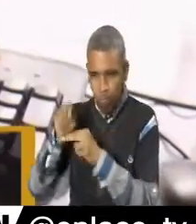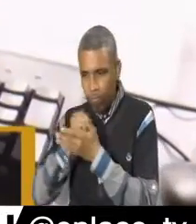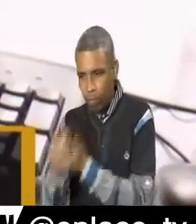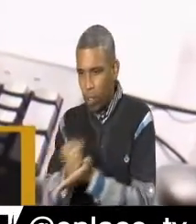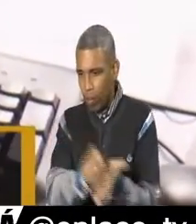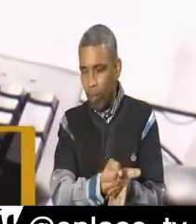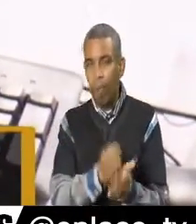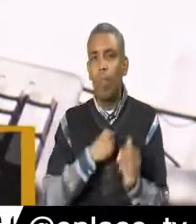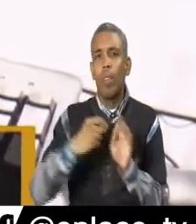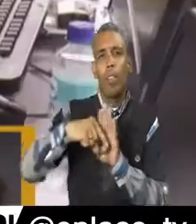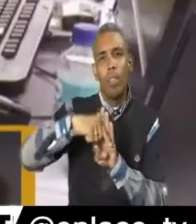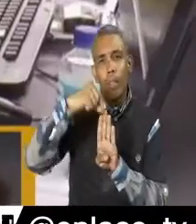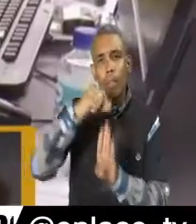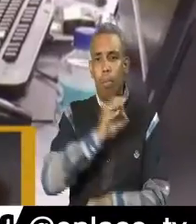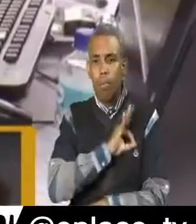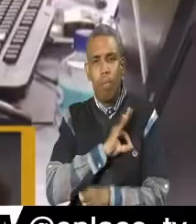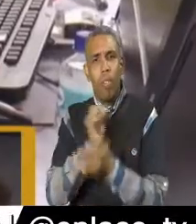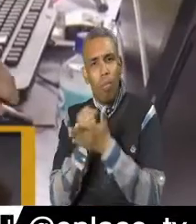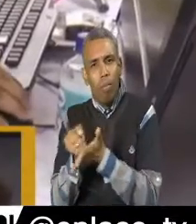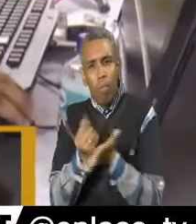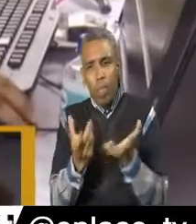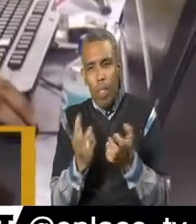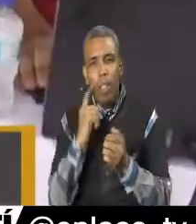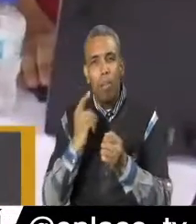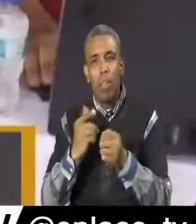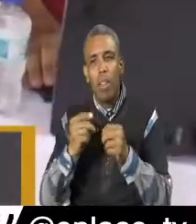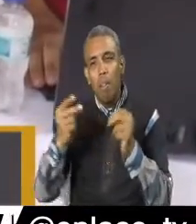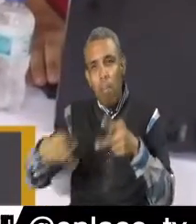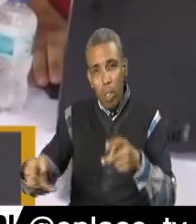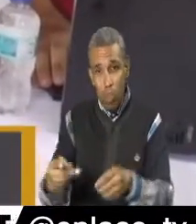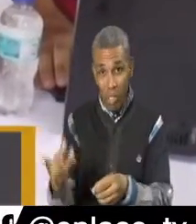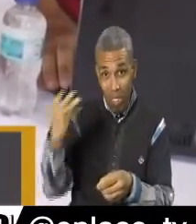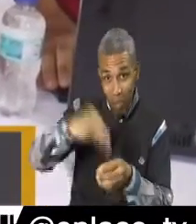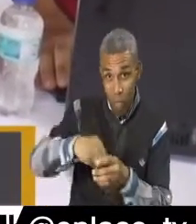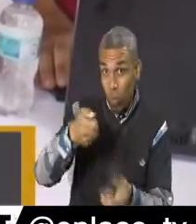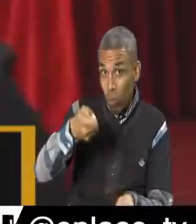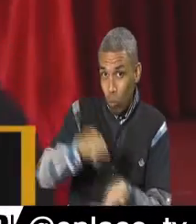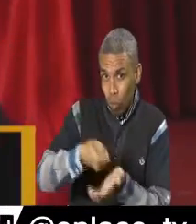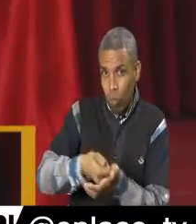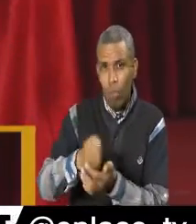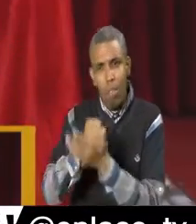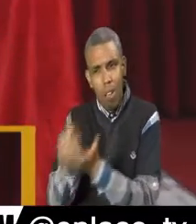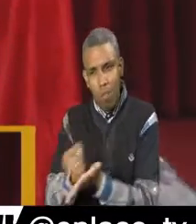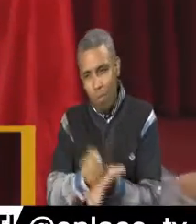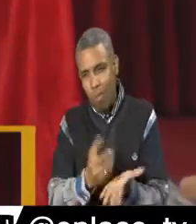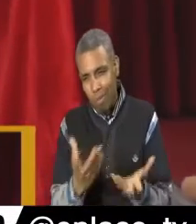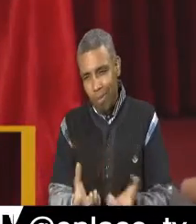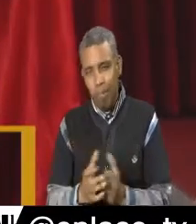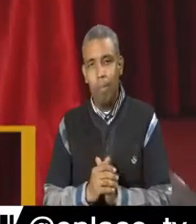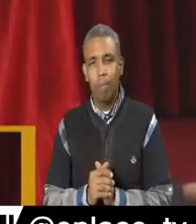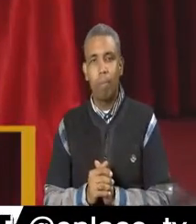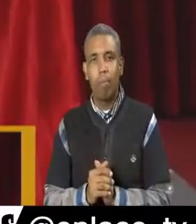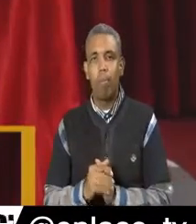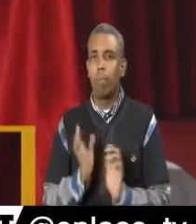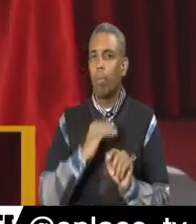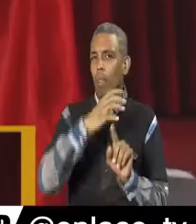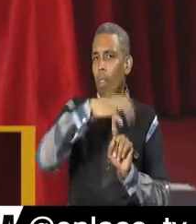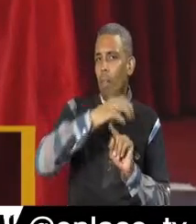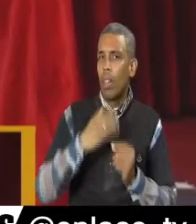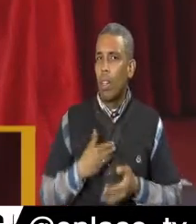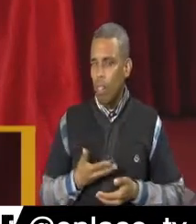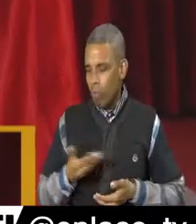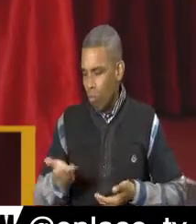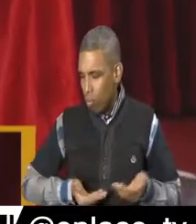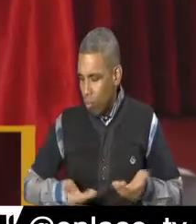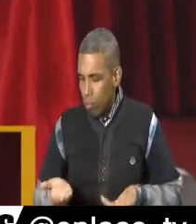tipo de encuentro estar más cerca de sus afiliados y entregar así unos mejores servicios. Lo que nosotros buscamos con las ferias de servicios es empezar a fidelizar nuestros